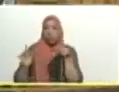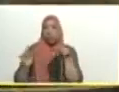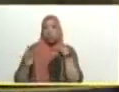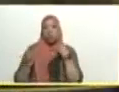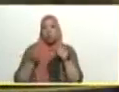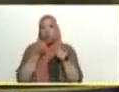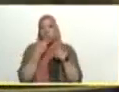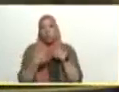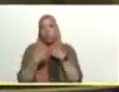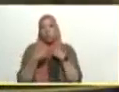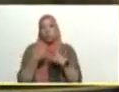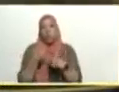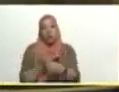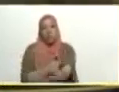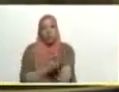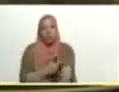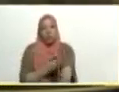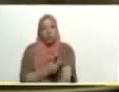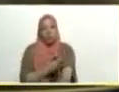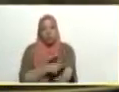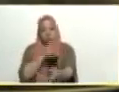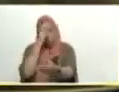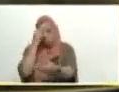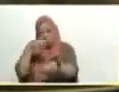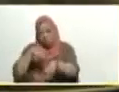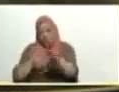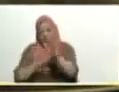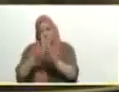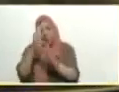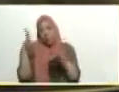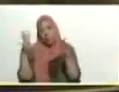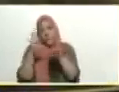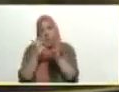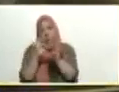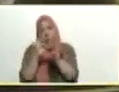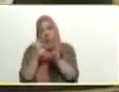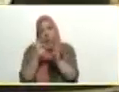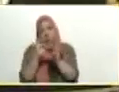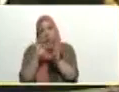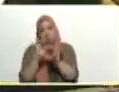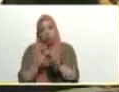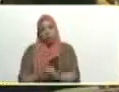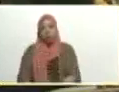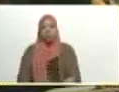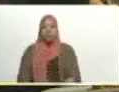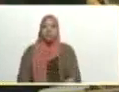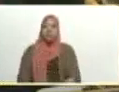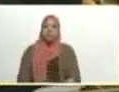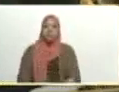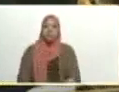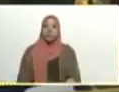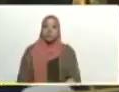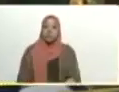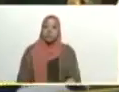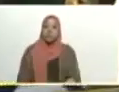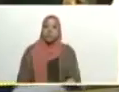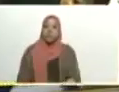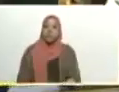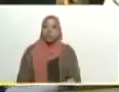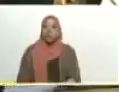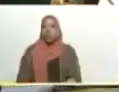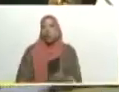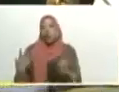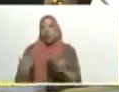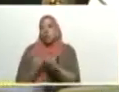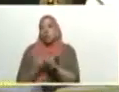de buena vecindad y hermandad, nos ponemos de acuerdo para avanzar juntos. Y está pendiente el tema de los campos